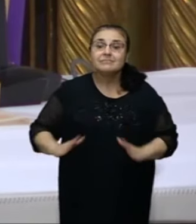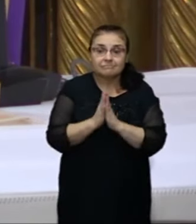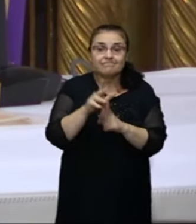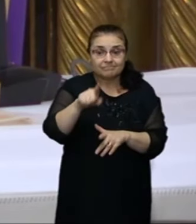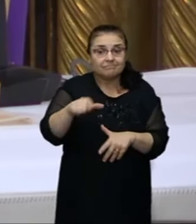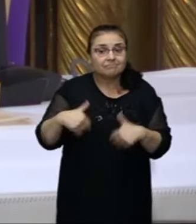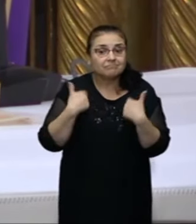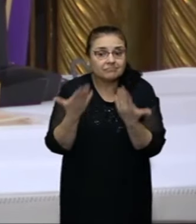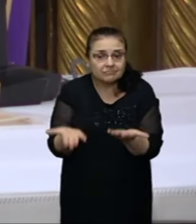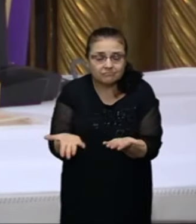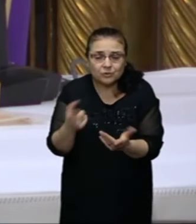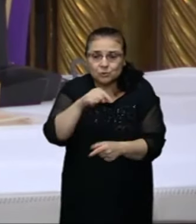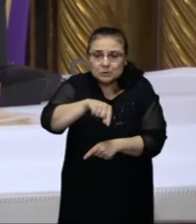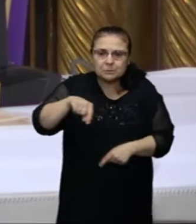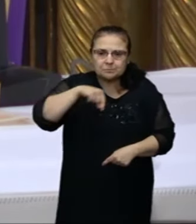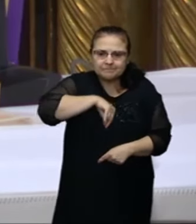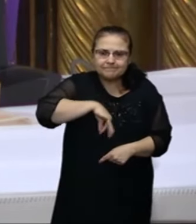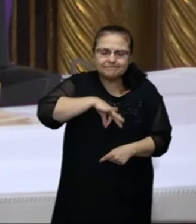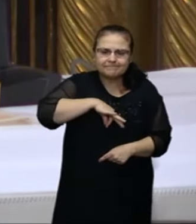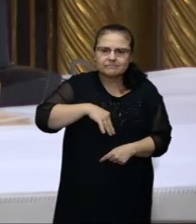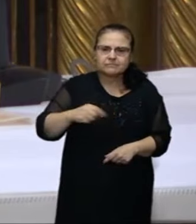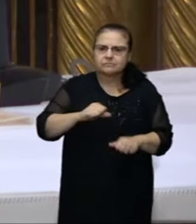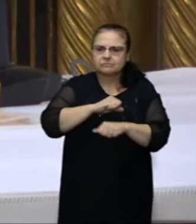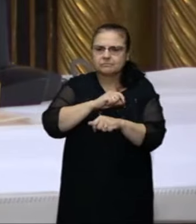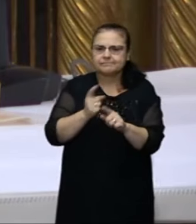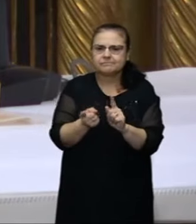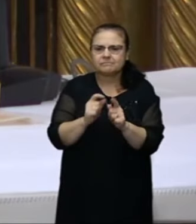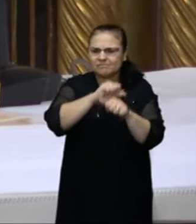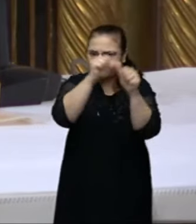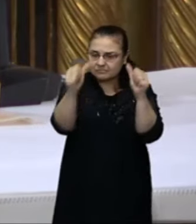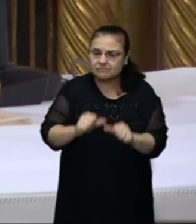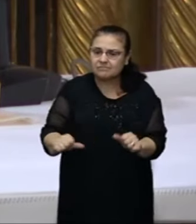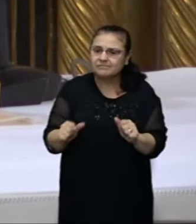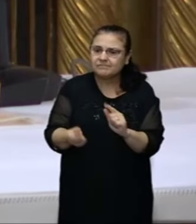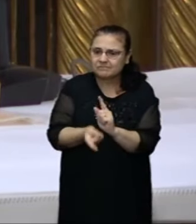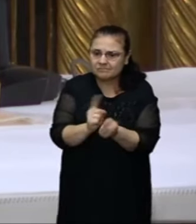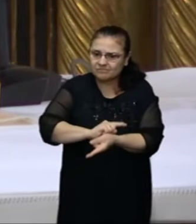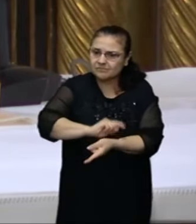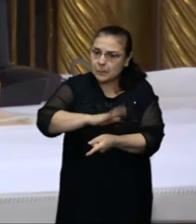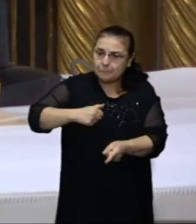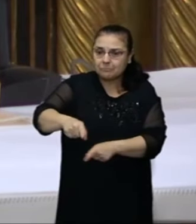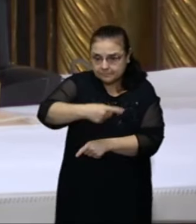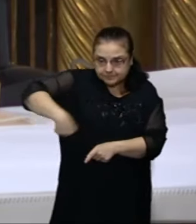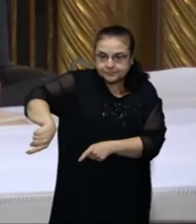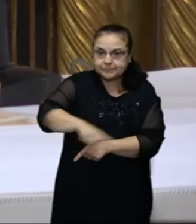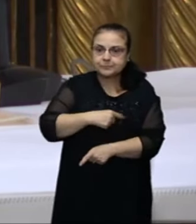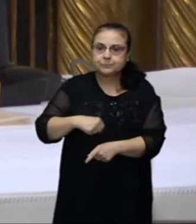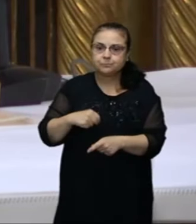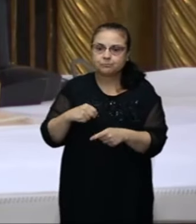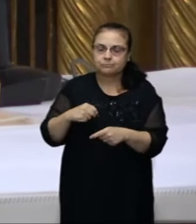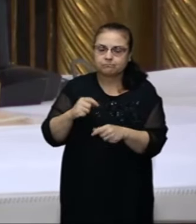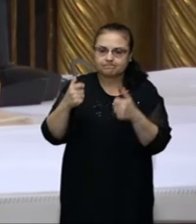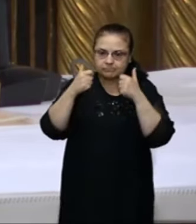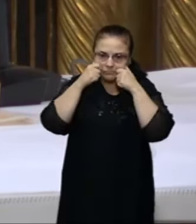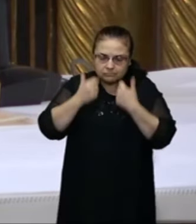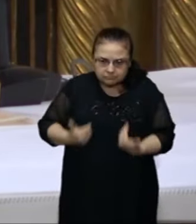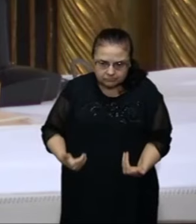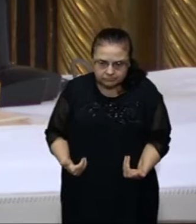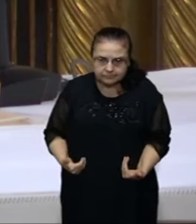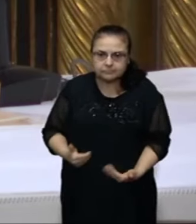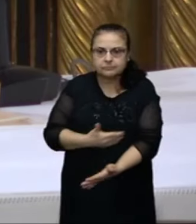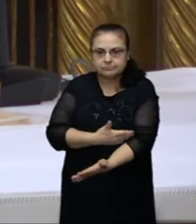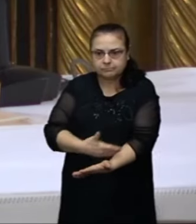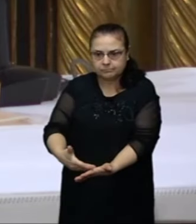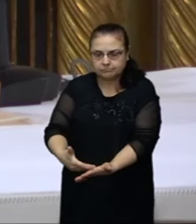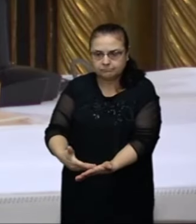santifiques estos dones con la efusión de tu Espíritu, de manera que se conviertan para nosotros en el cuerpo y